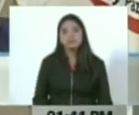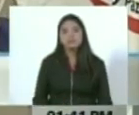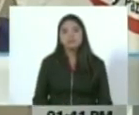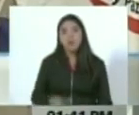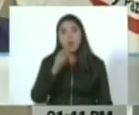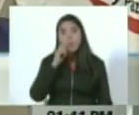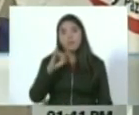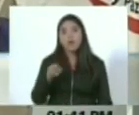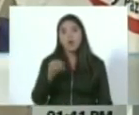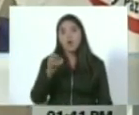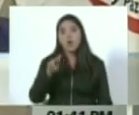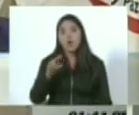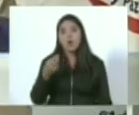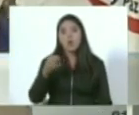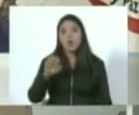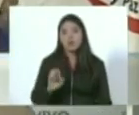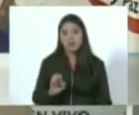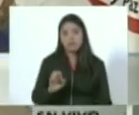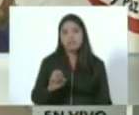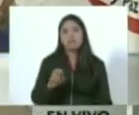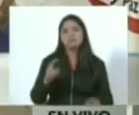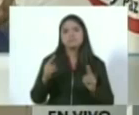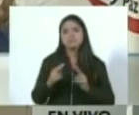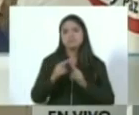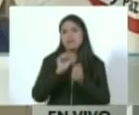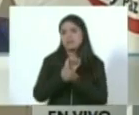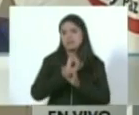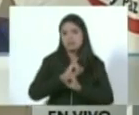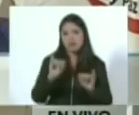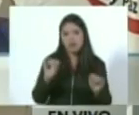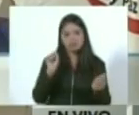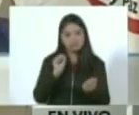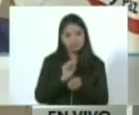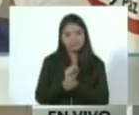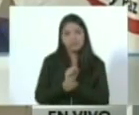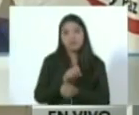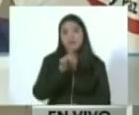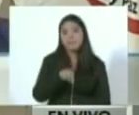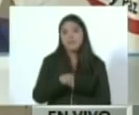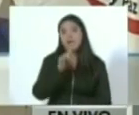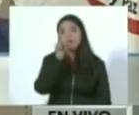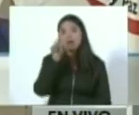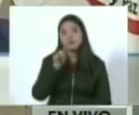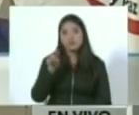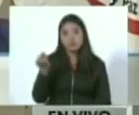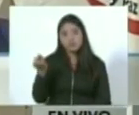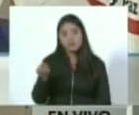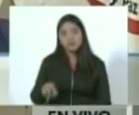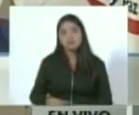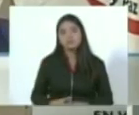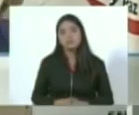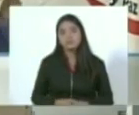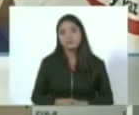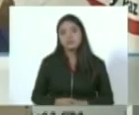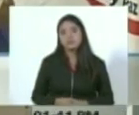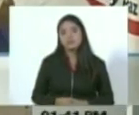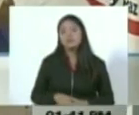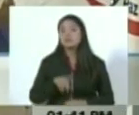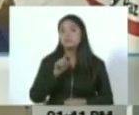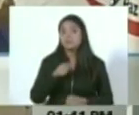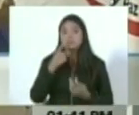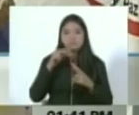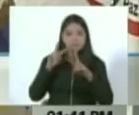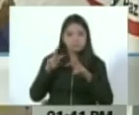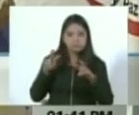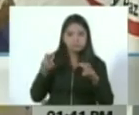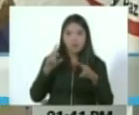Jorge Luis González Villasmil, se encuentra detenido igualmente en el estado Zulia y se están haciendo todas